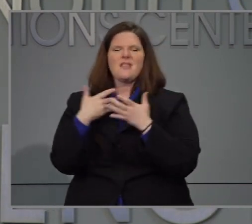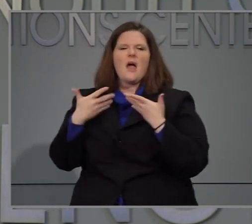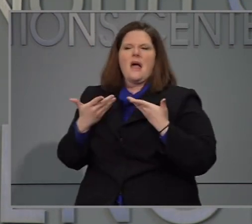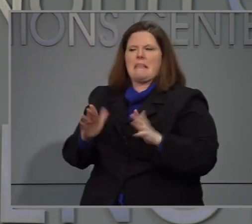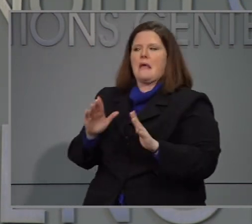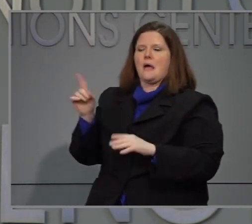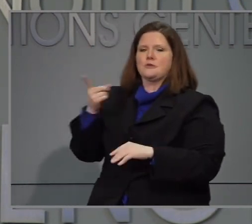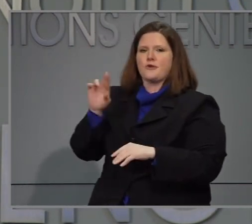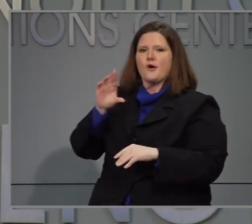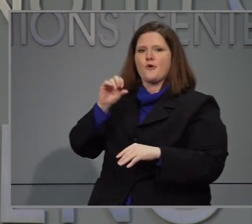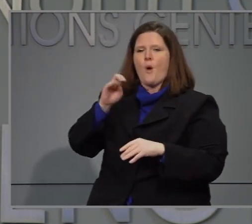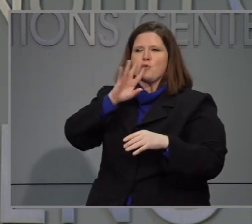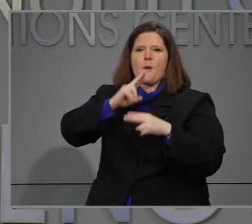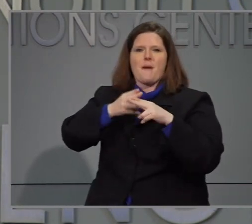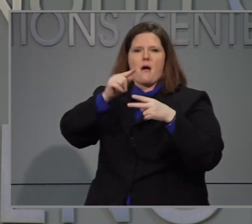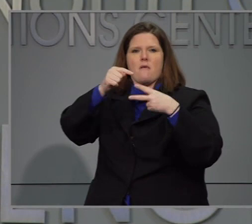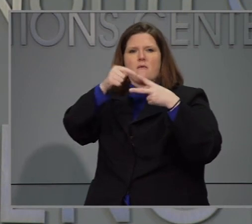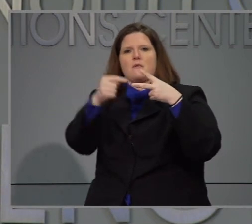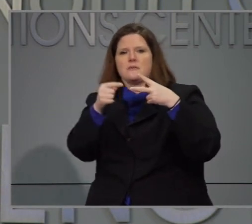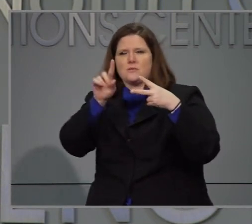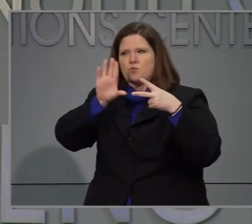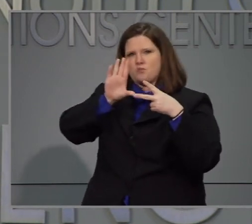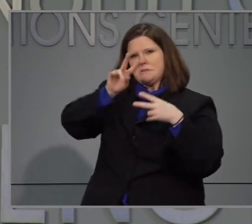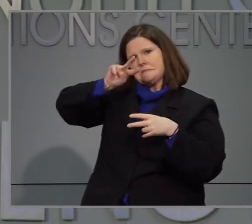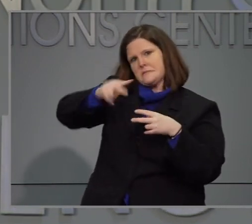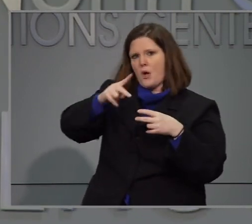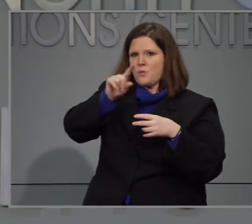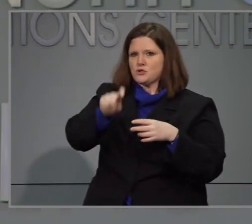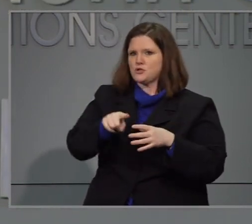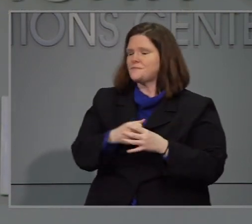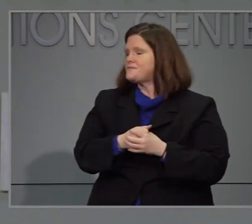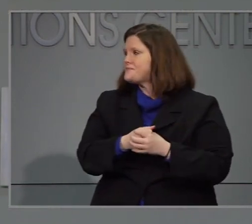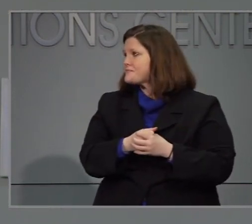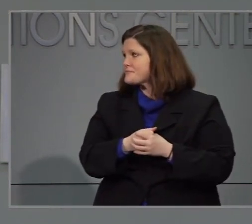darle información de casos positivos por código postal,